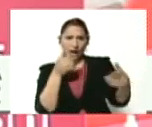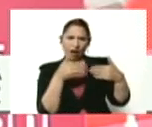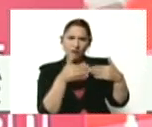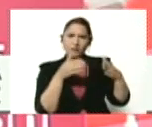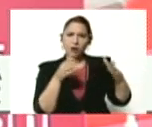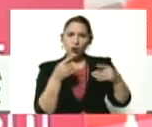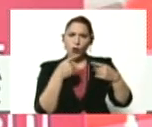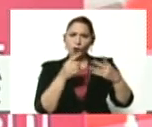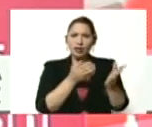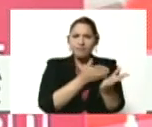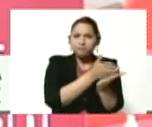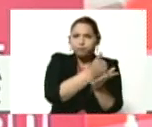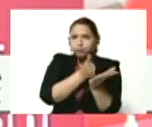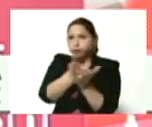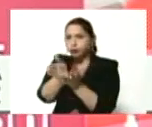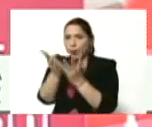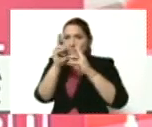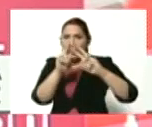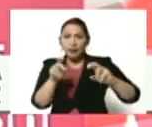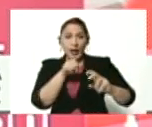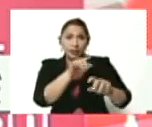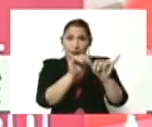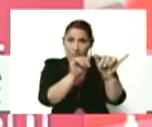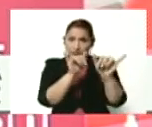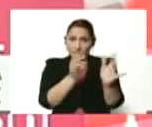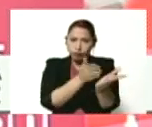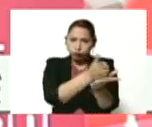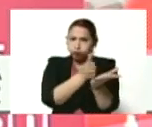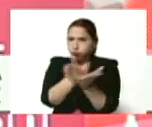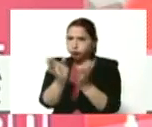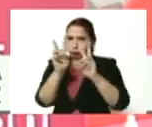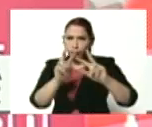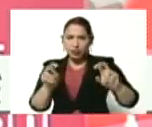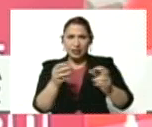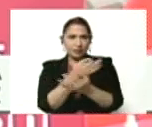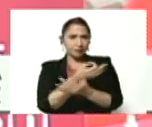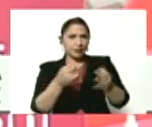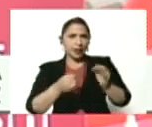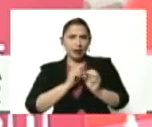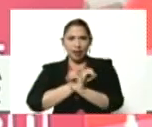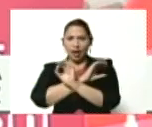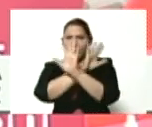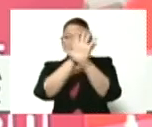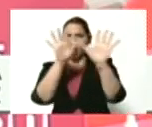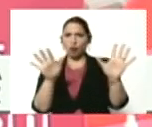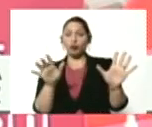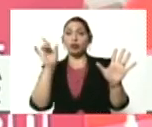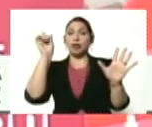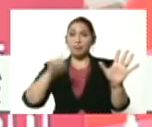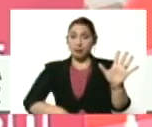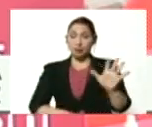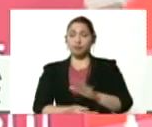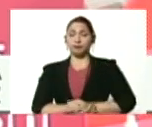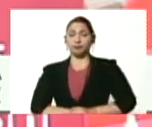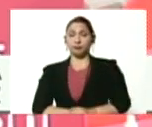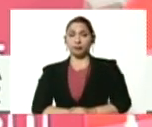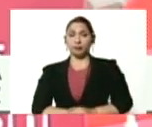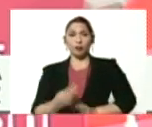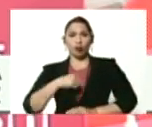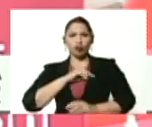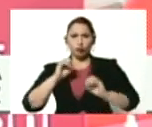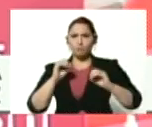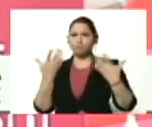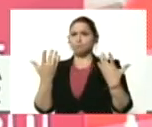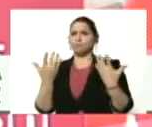otras líneas de investigación y en esa línea de investigación queda perfectamente claro que también logramos